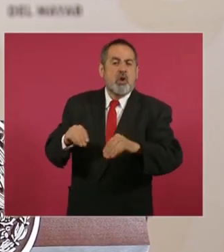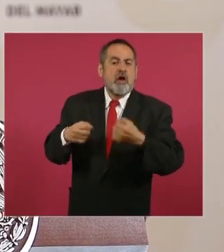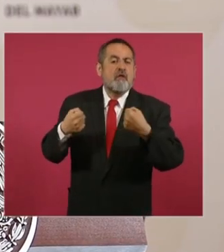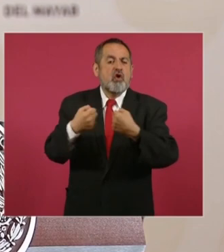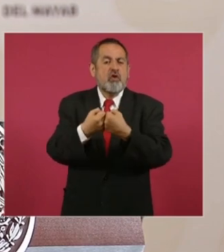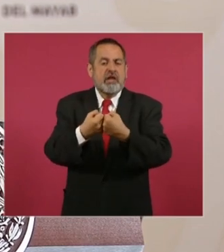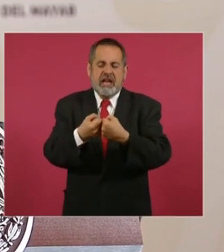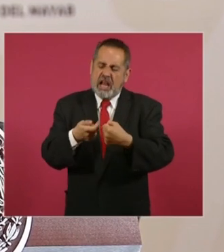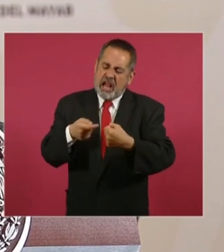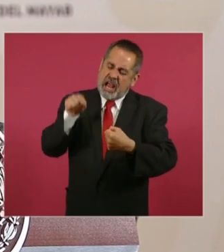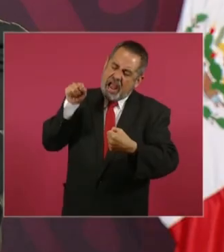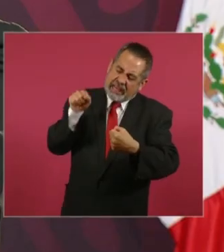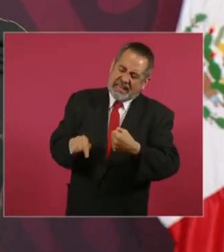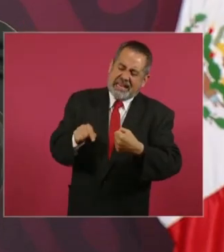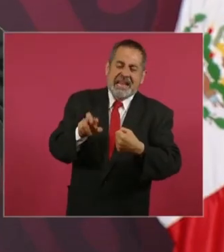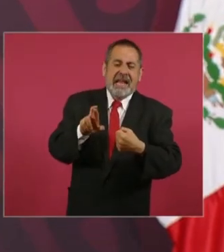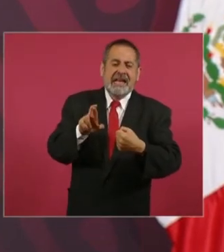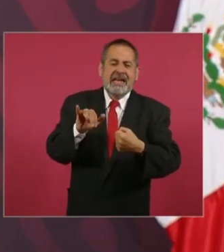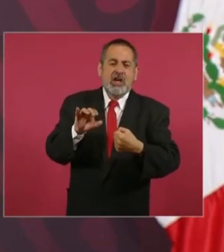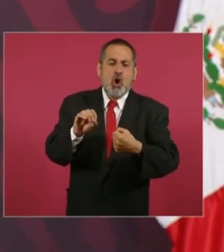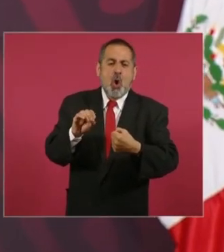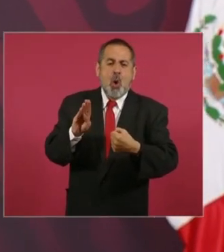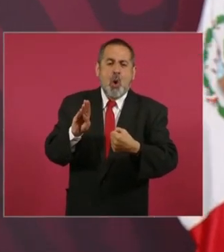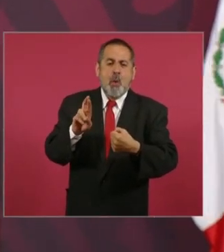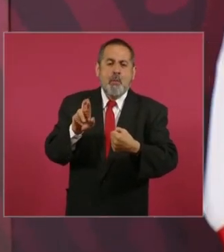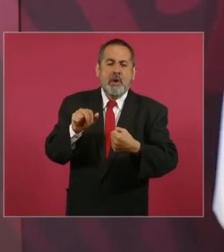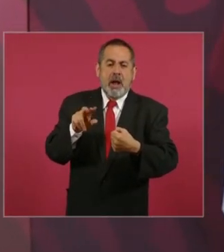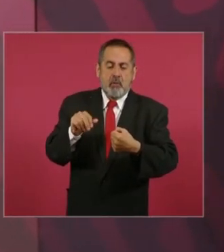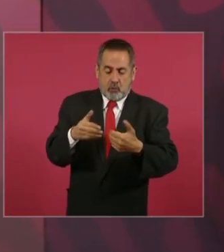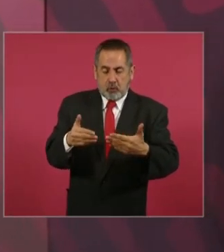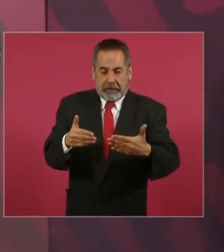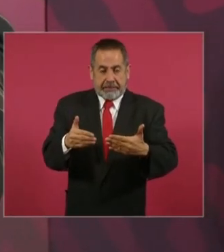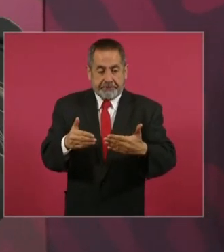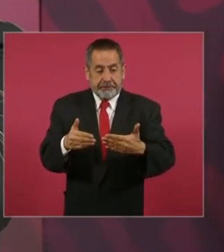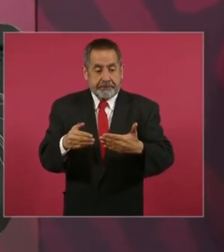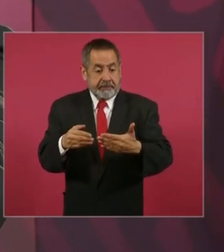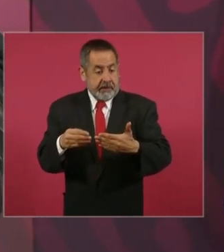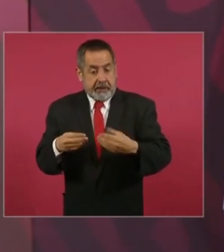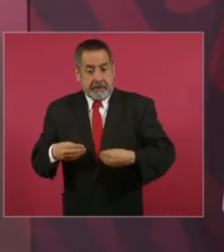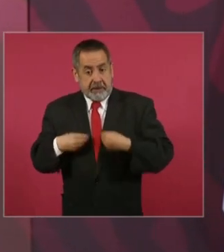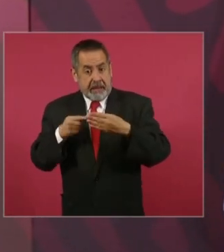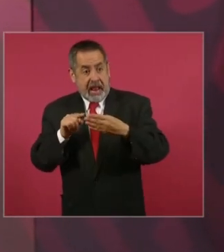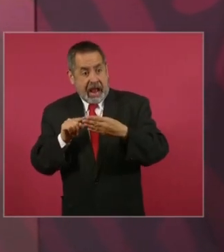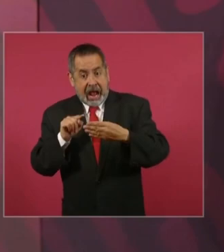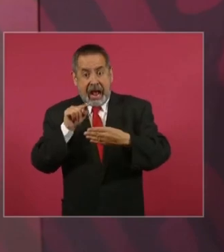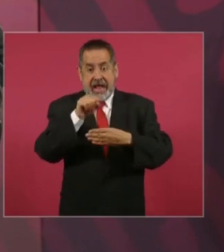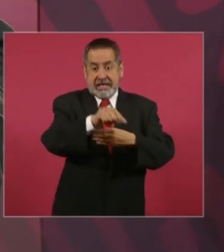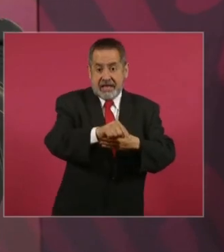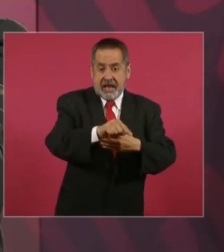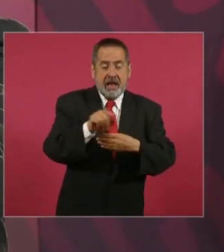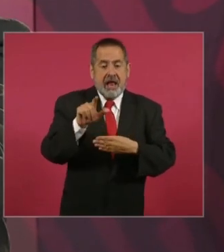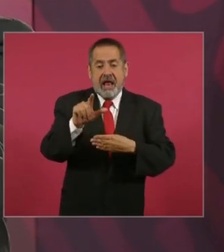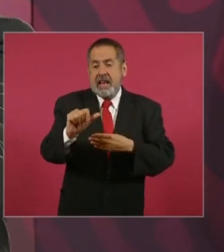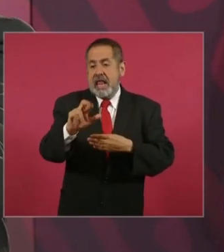frontera, los que vivían del otro lado, Laredo,